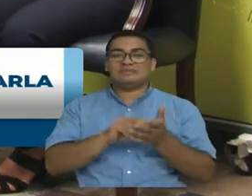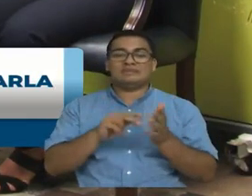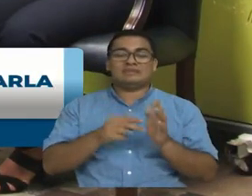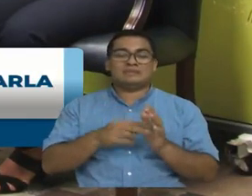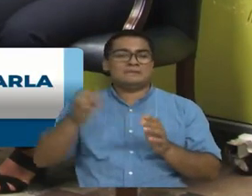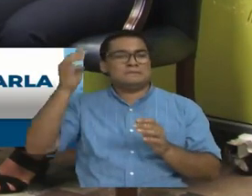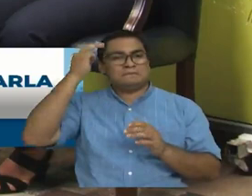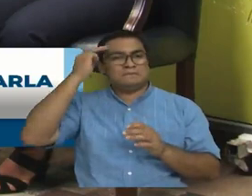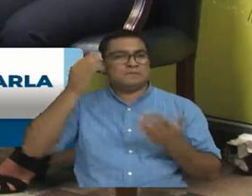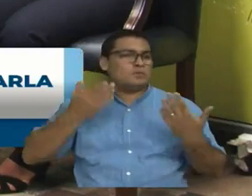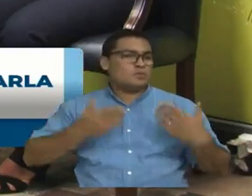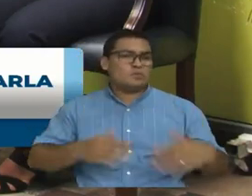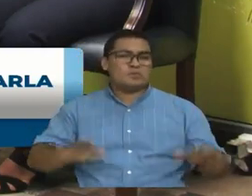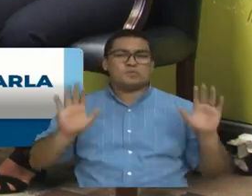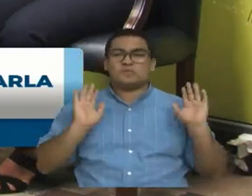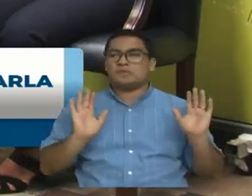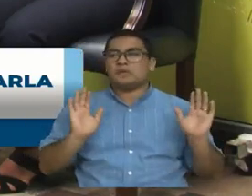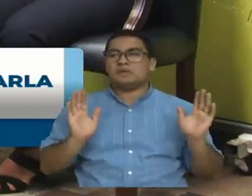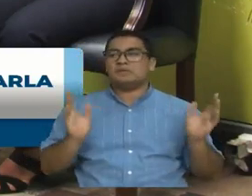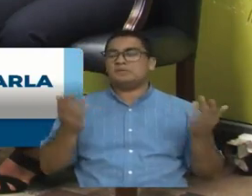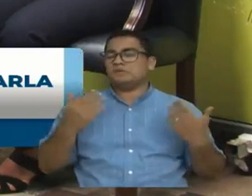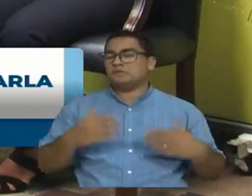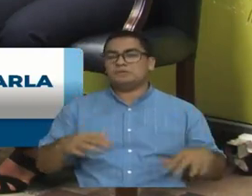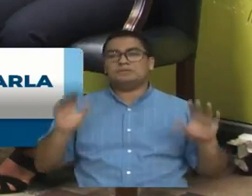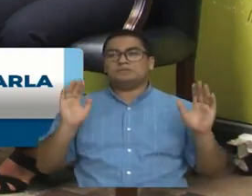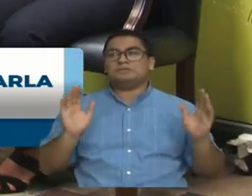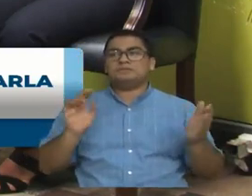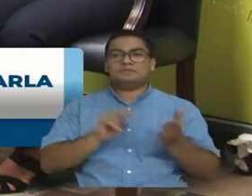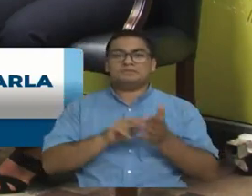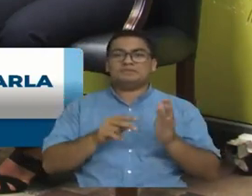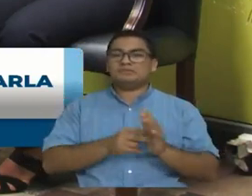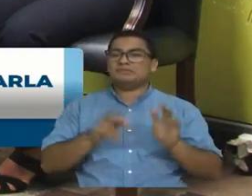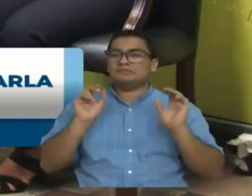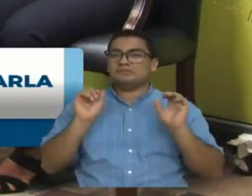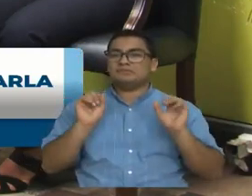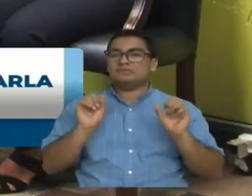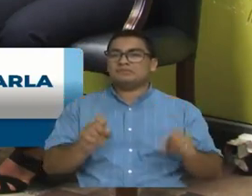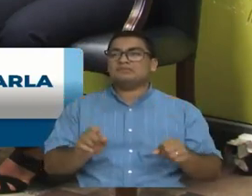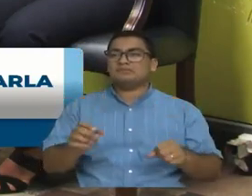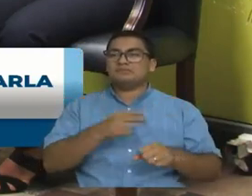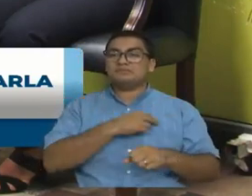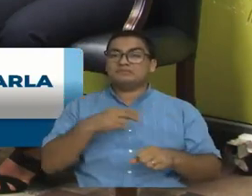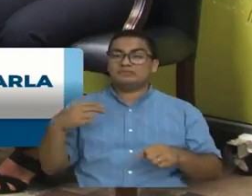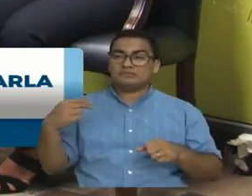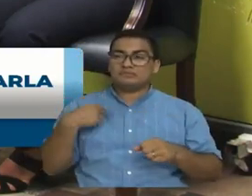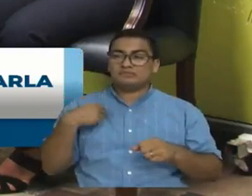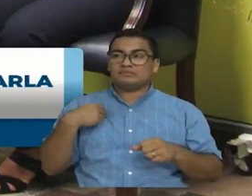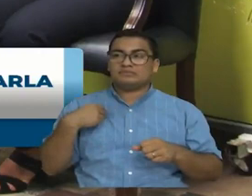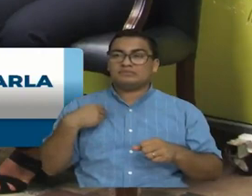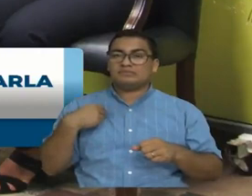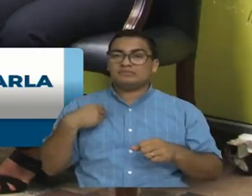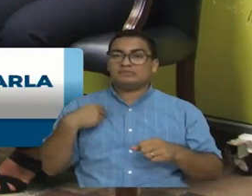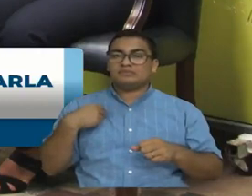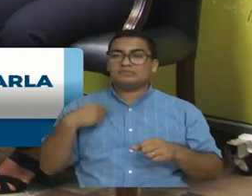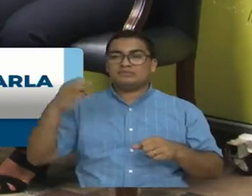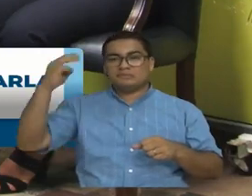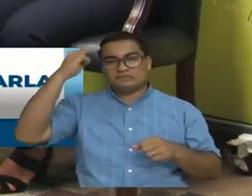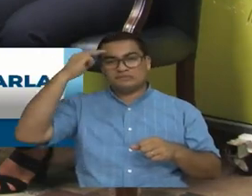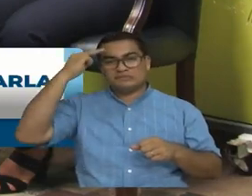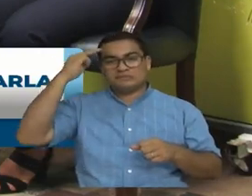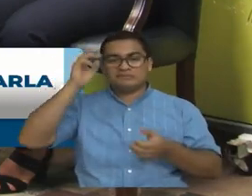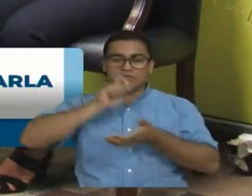son normales, su coeficiente intelectual es normal. Él es capaz de hacer operaciones más mentales